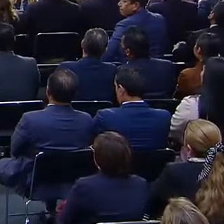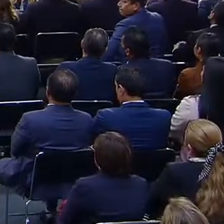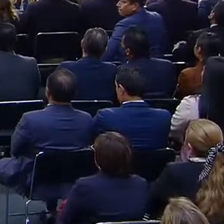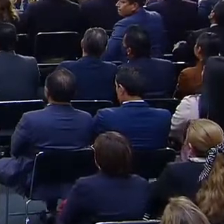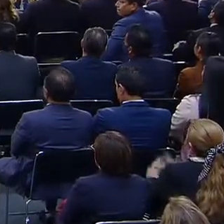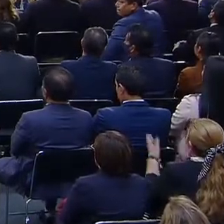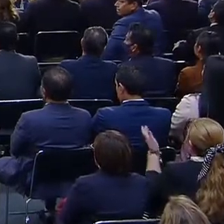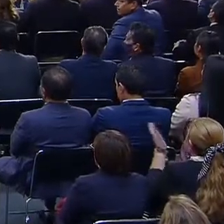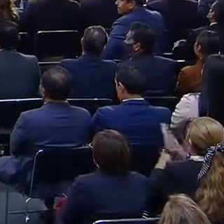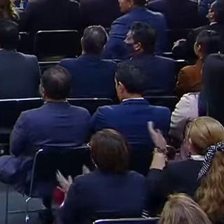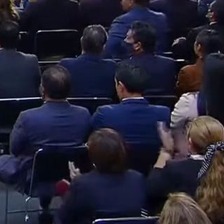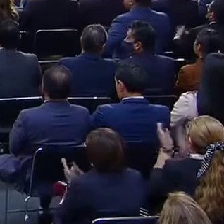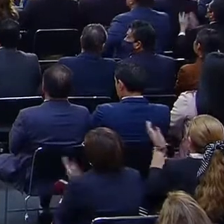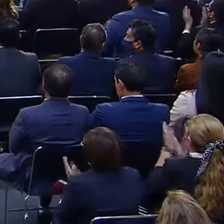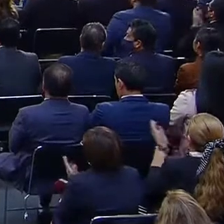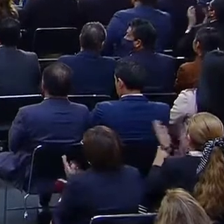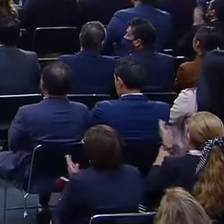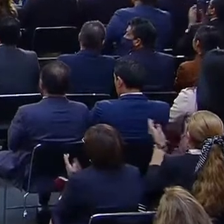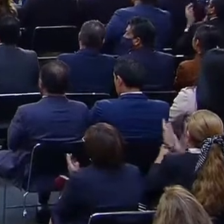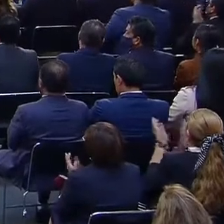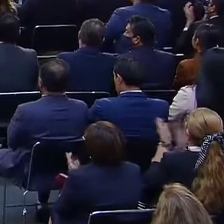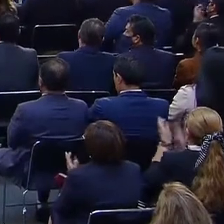bienvenidos.